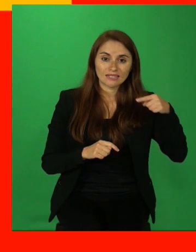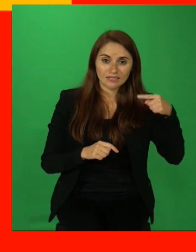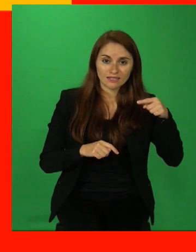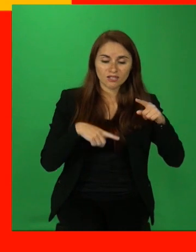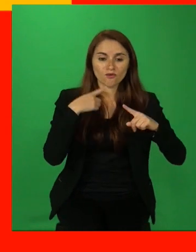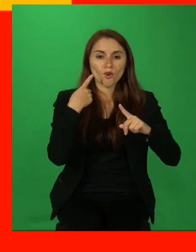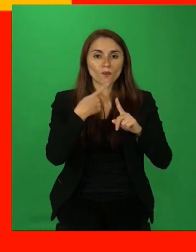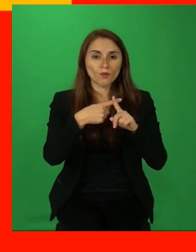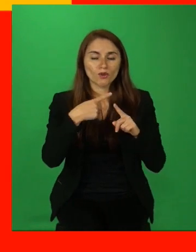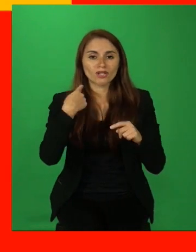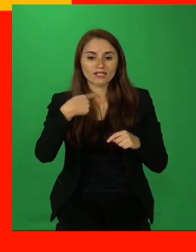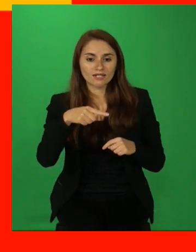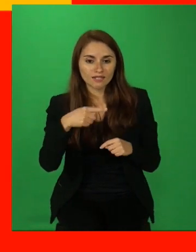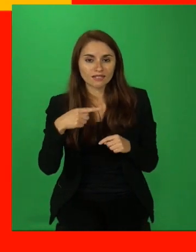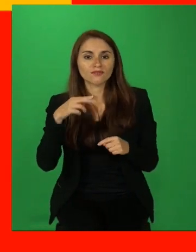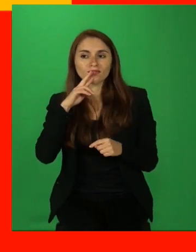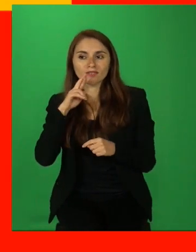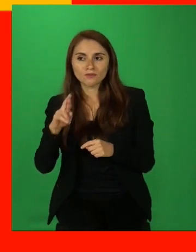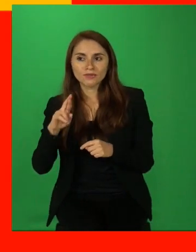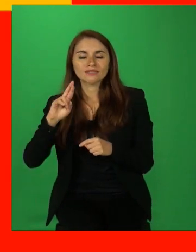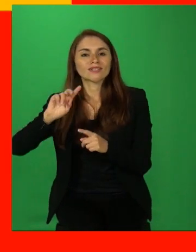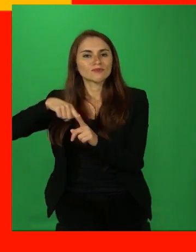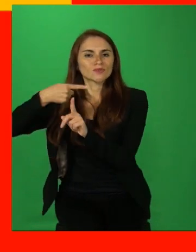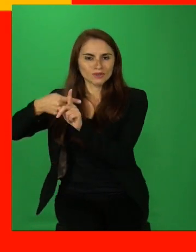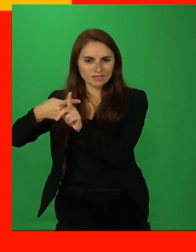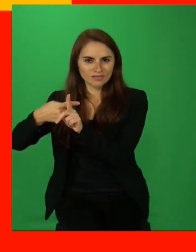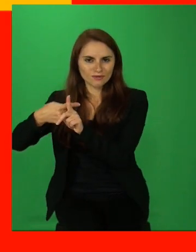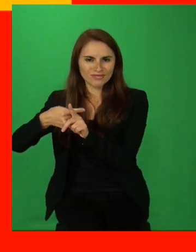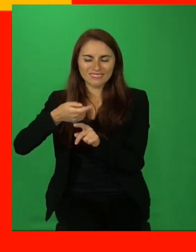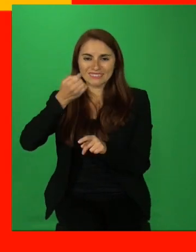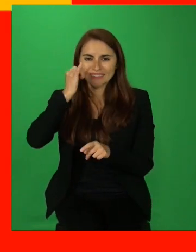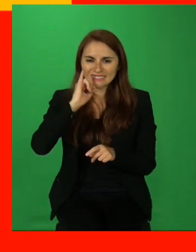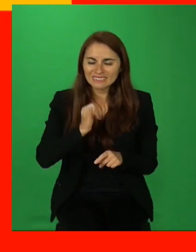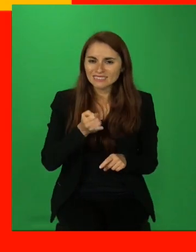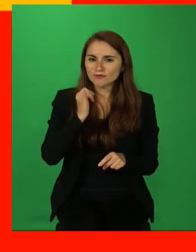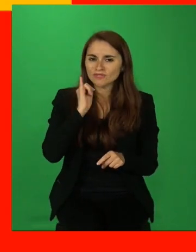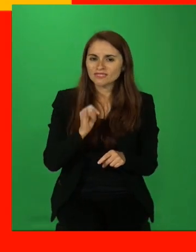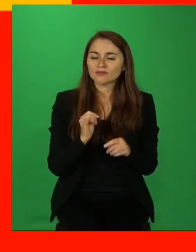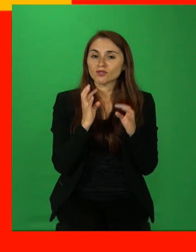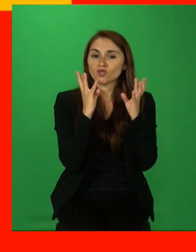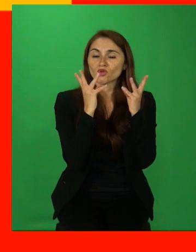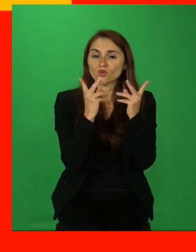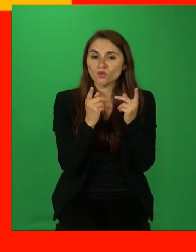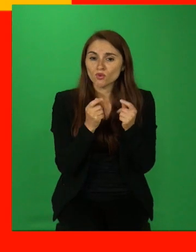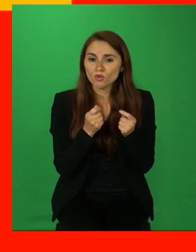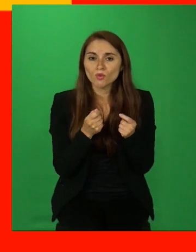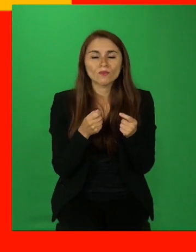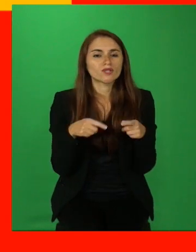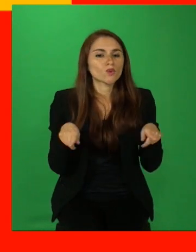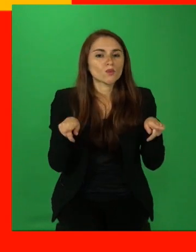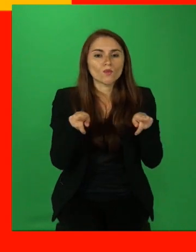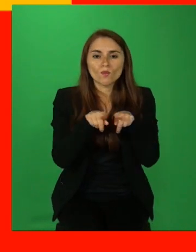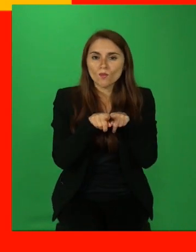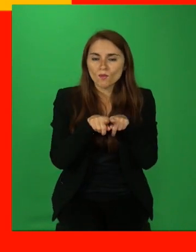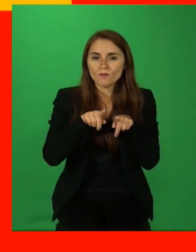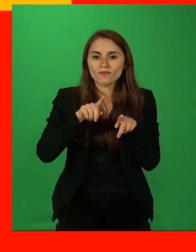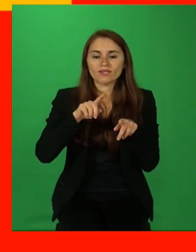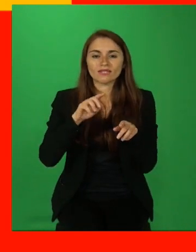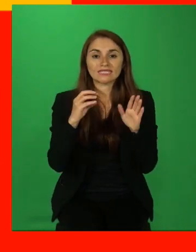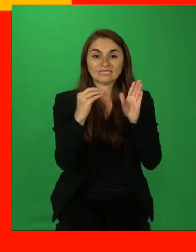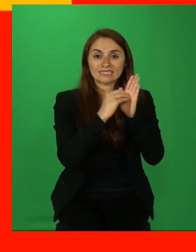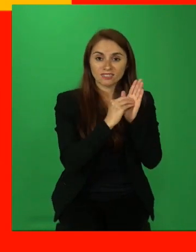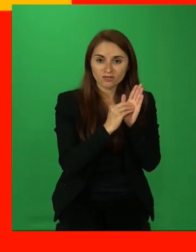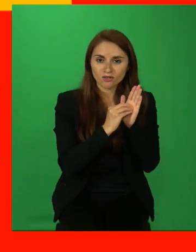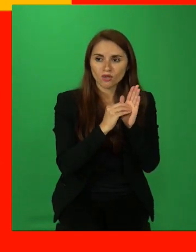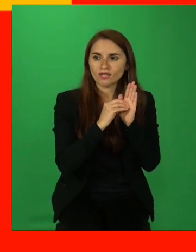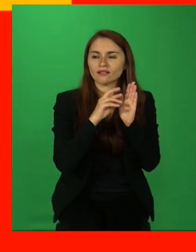nuestro resultado era positivo cada vez que multiplicamos números que tuviesen el mismo signo siempre